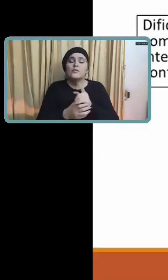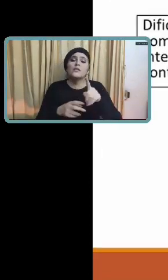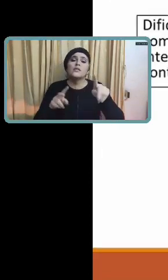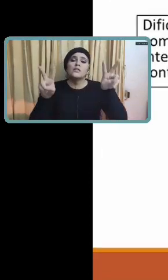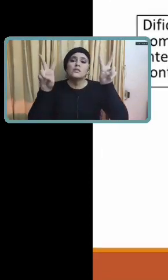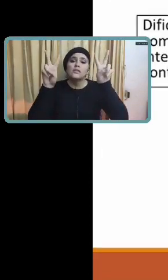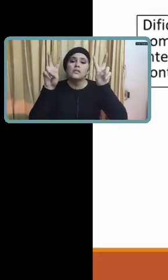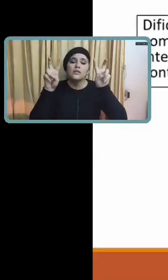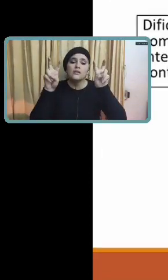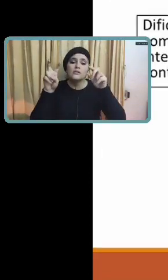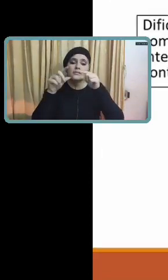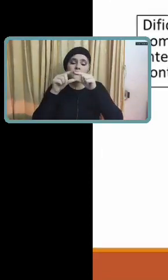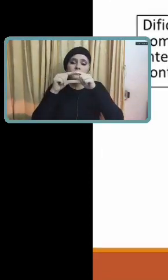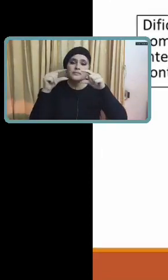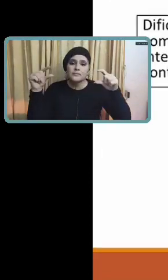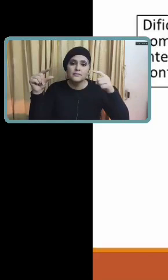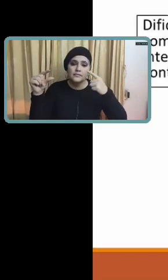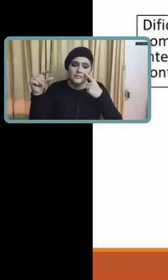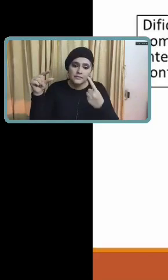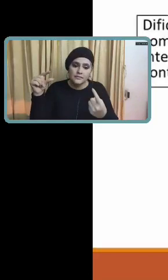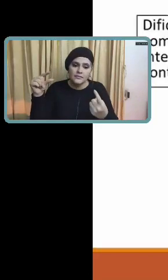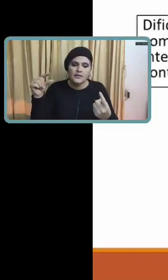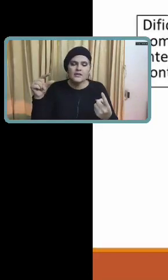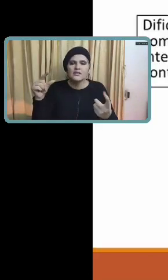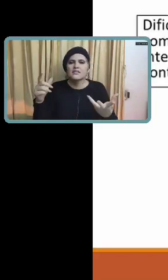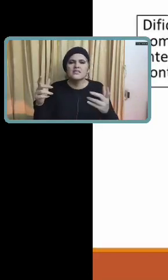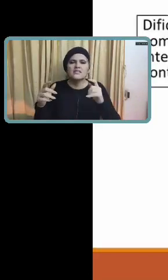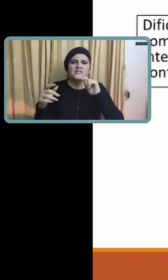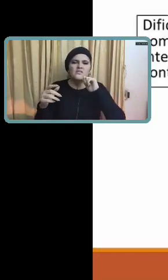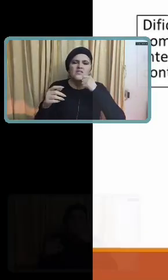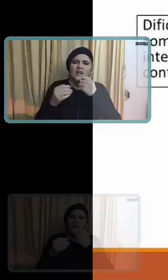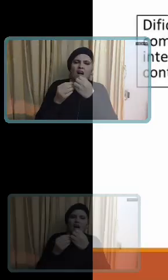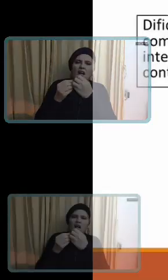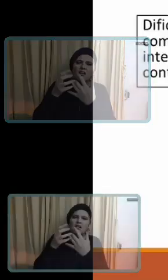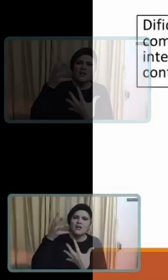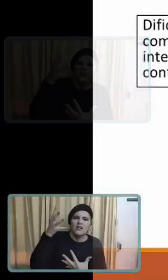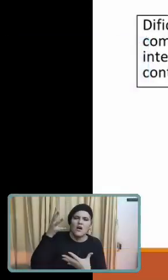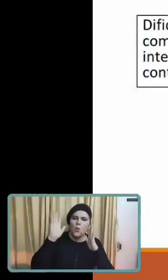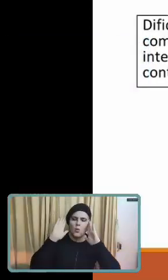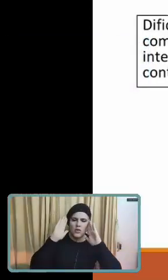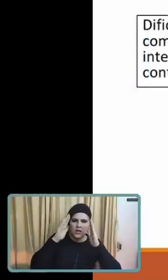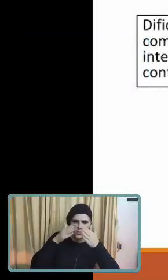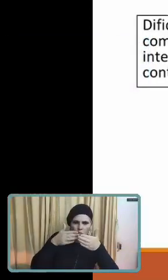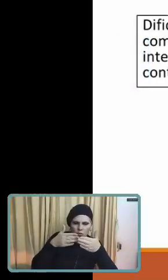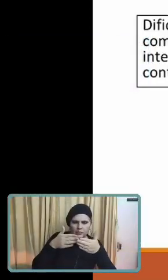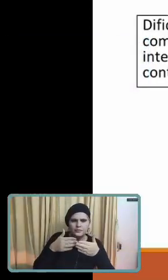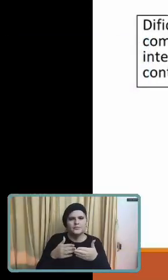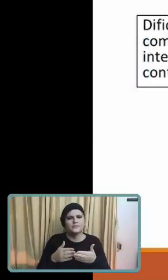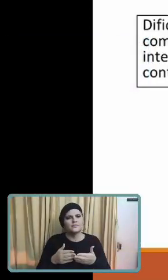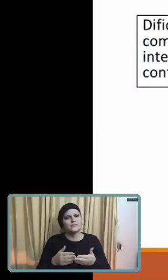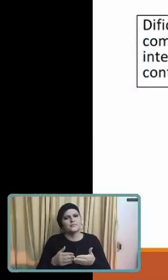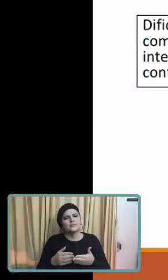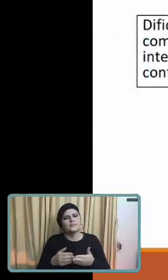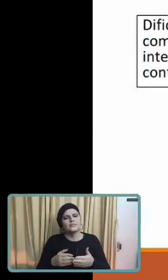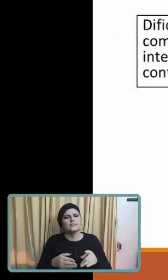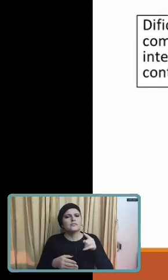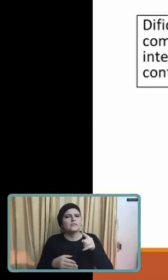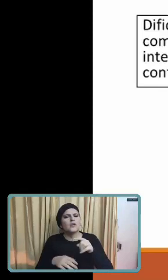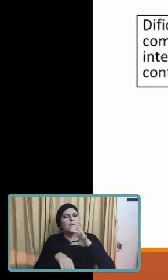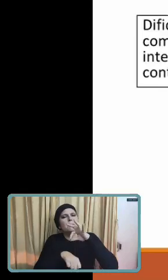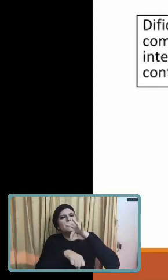decía, definiciones del espectro del autismo, pero desde el punto de vista de la medicina y de lo que son